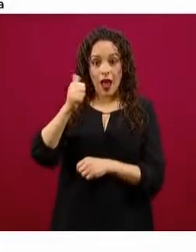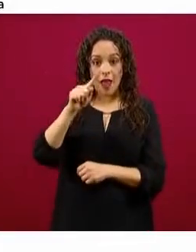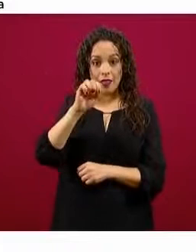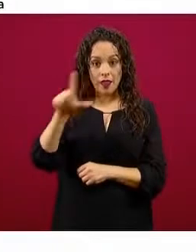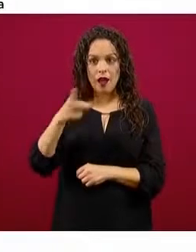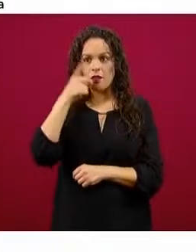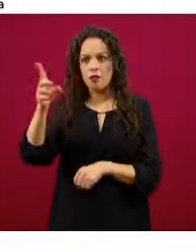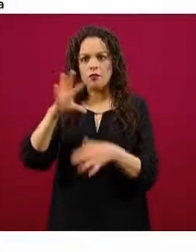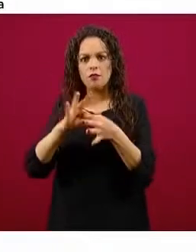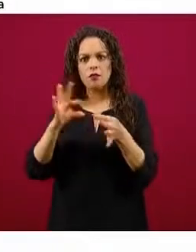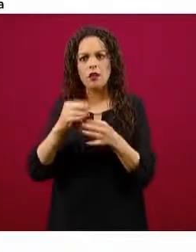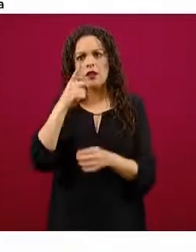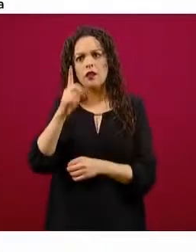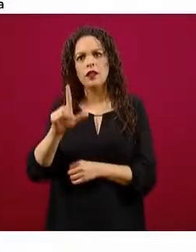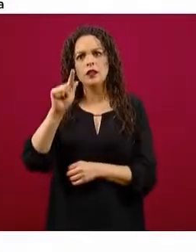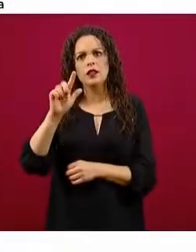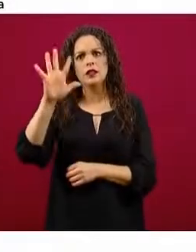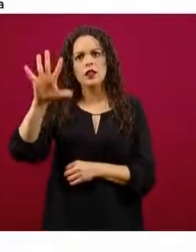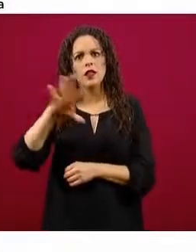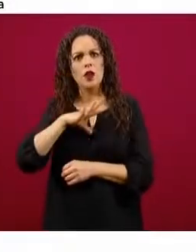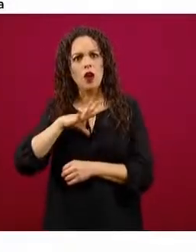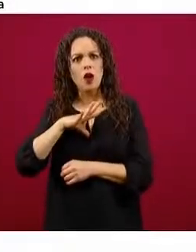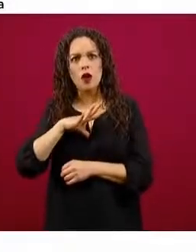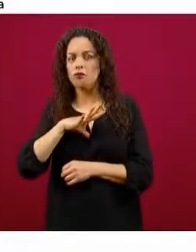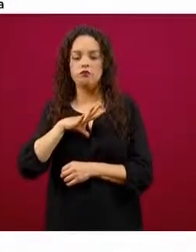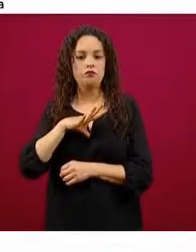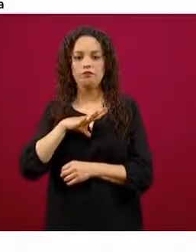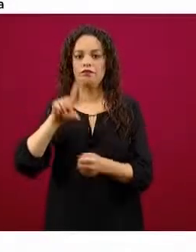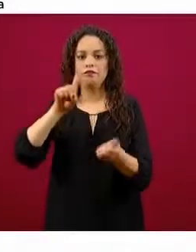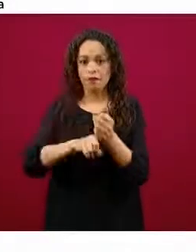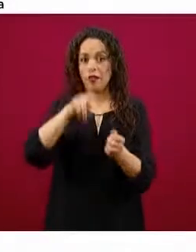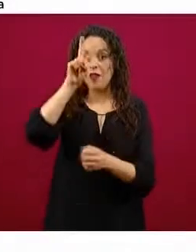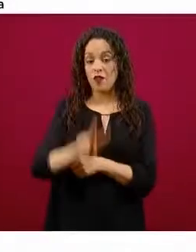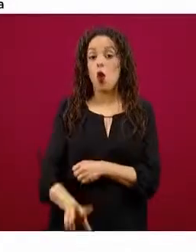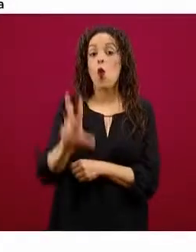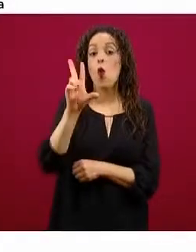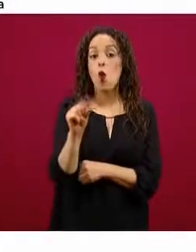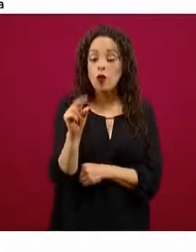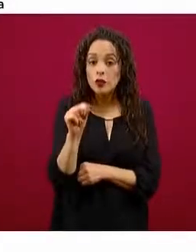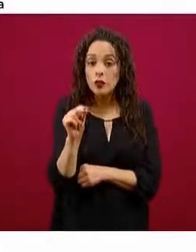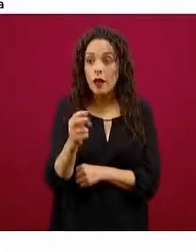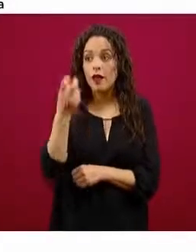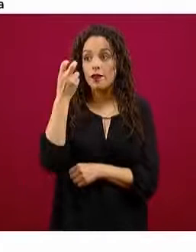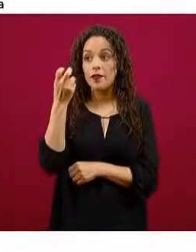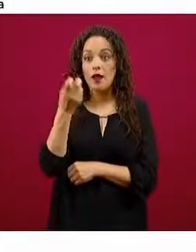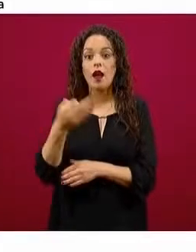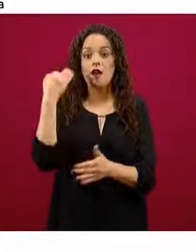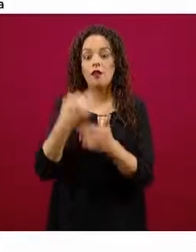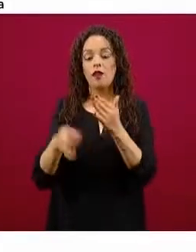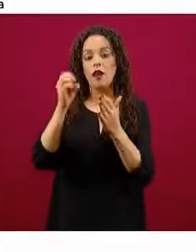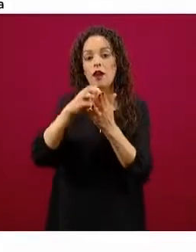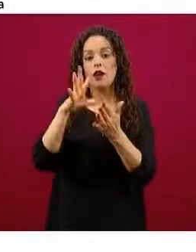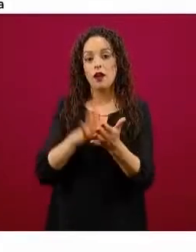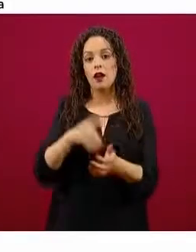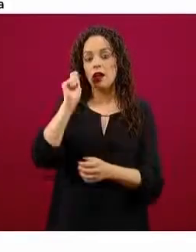70 y tantas más establecimientos médicos, pero en realidad son 80. Ese primer día no se reportó Benemérito de las Américas, que queda casi enfrente